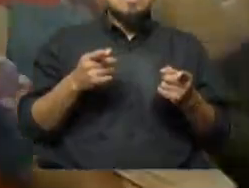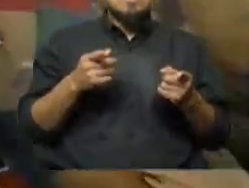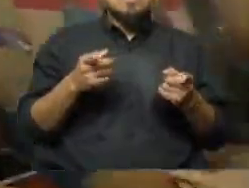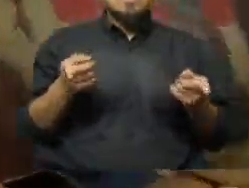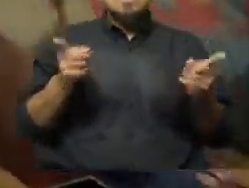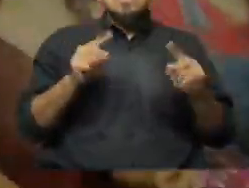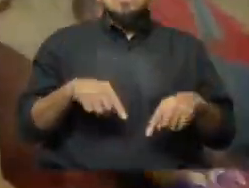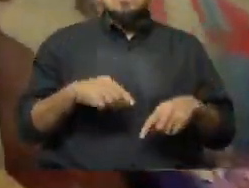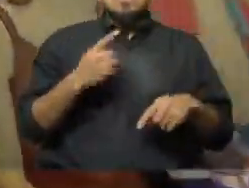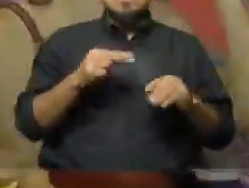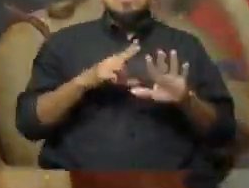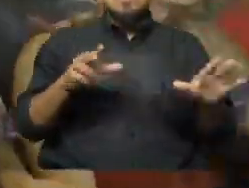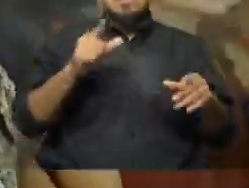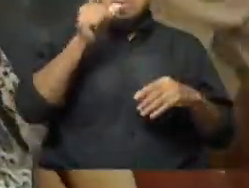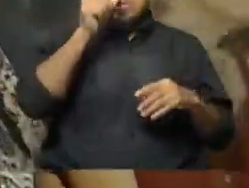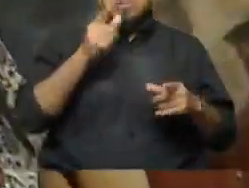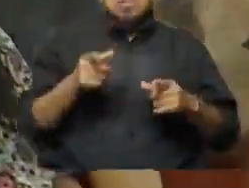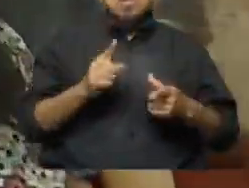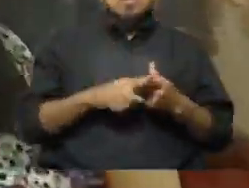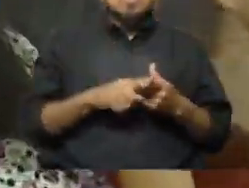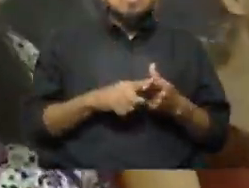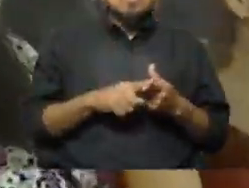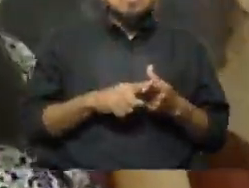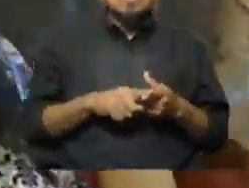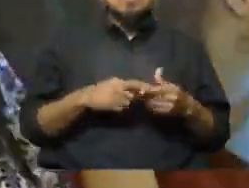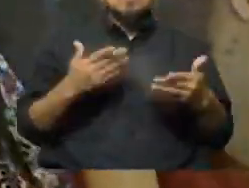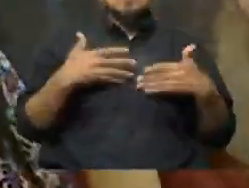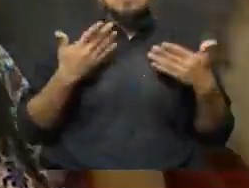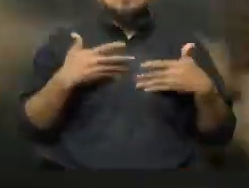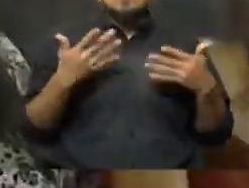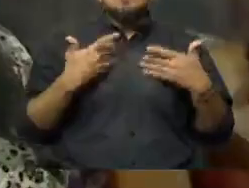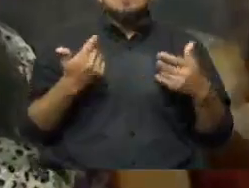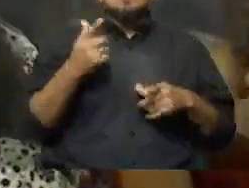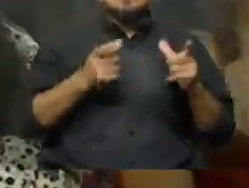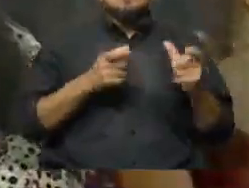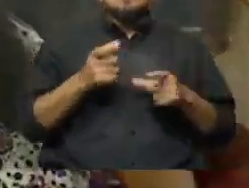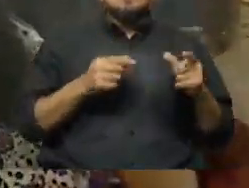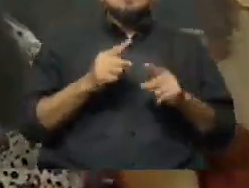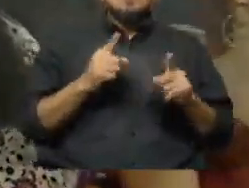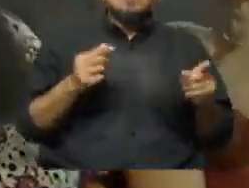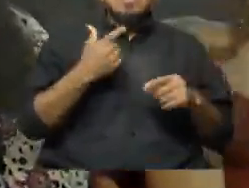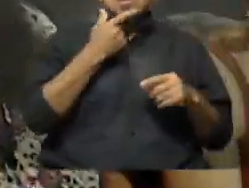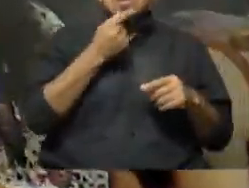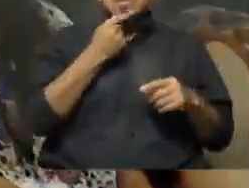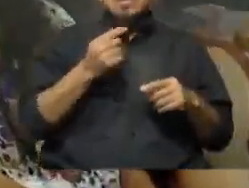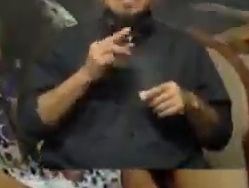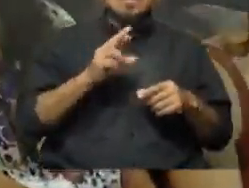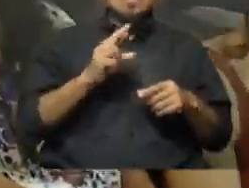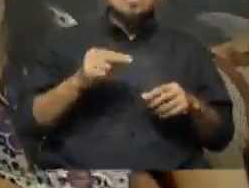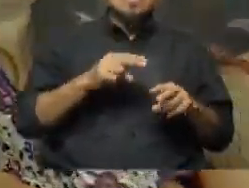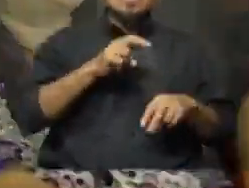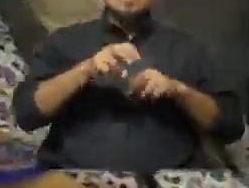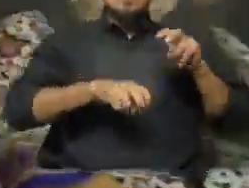en 18 de julio momento? Están muy contentas la gente, porque no era fácil ir al Parque Rodó,